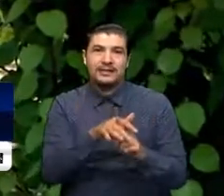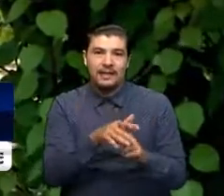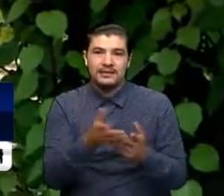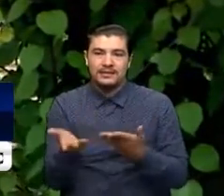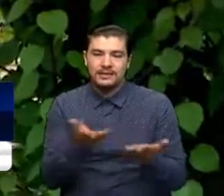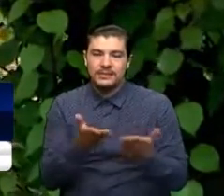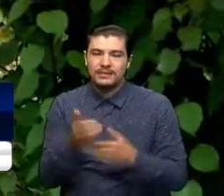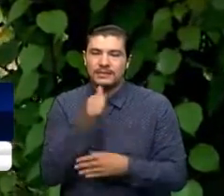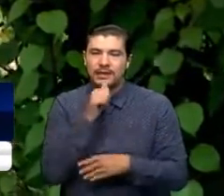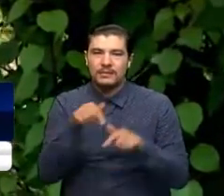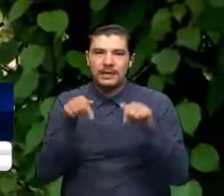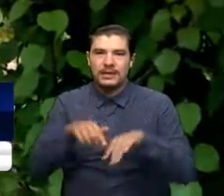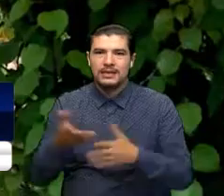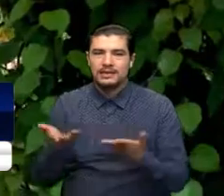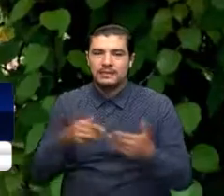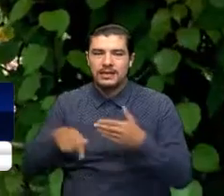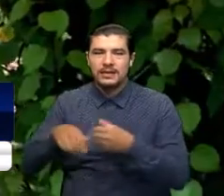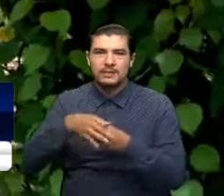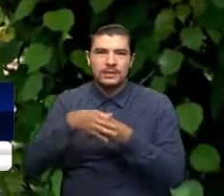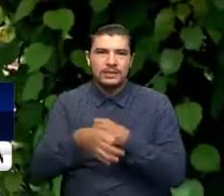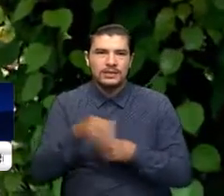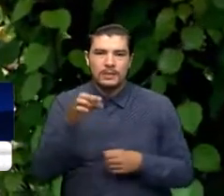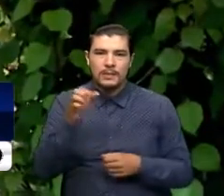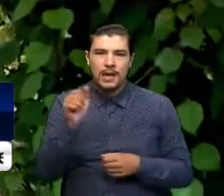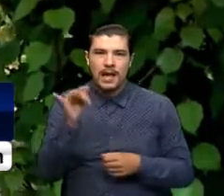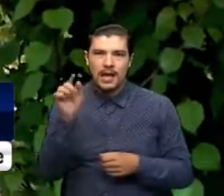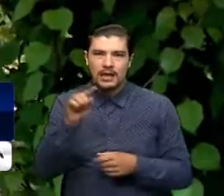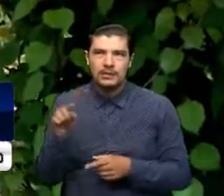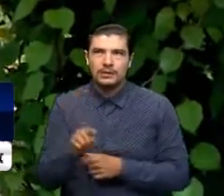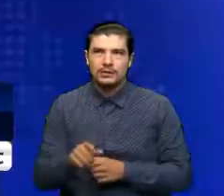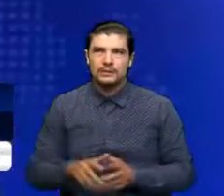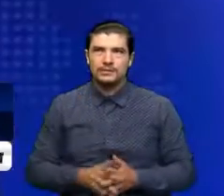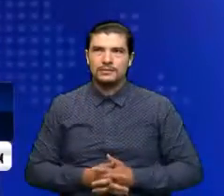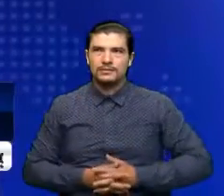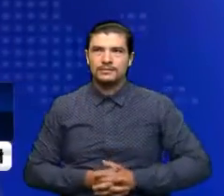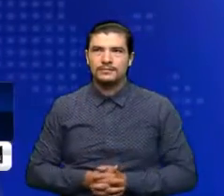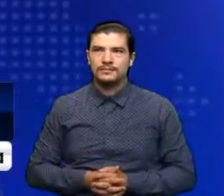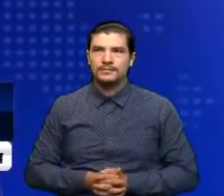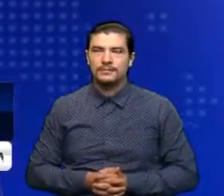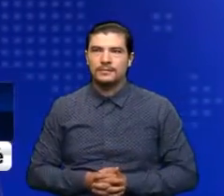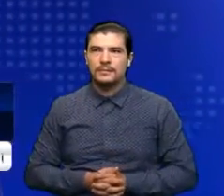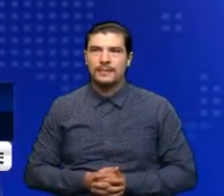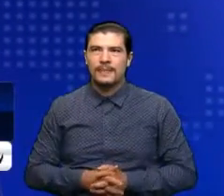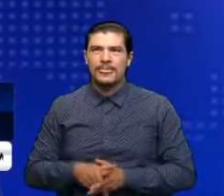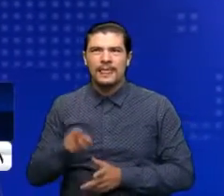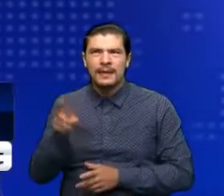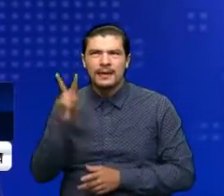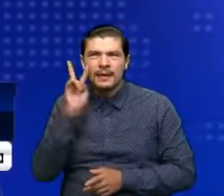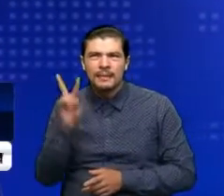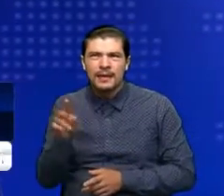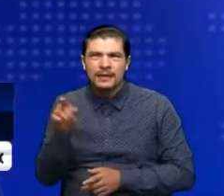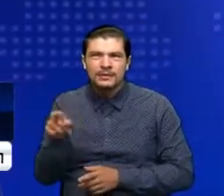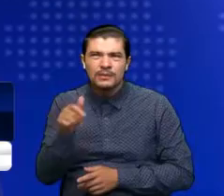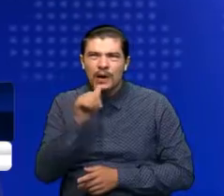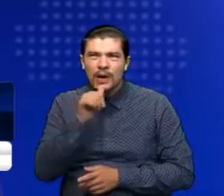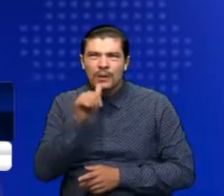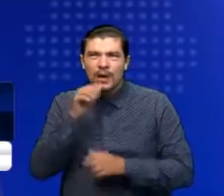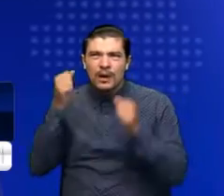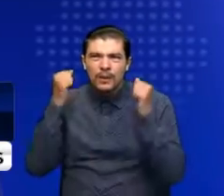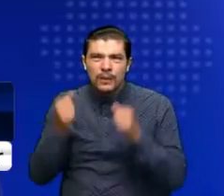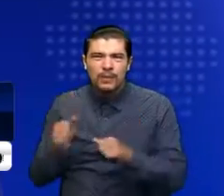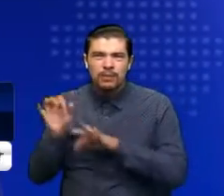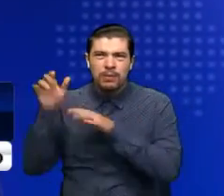de este servicio a todos los habitantes del municipio de los patios esa es la turbulencia que impide la captación de